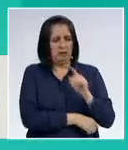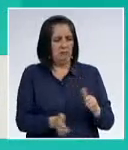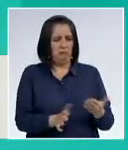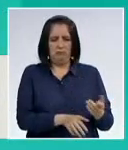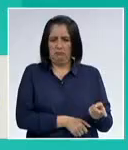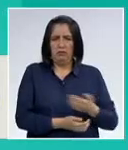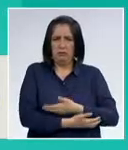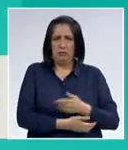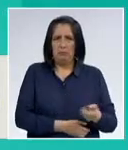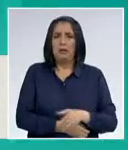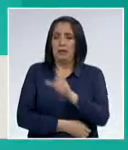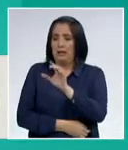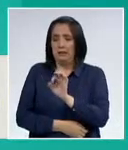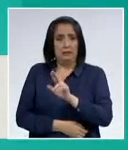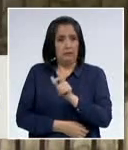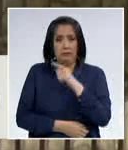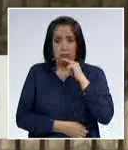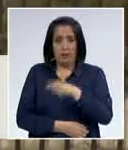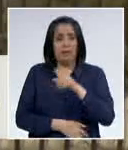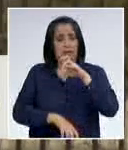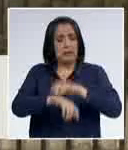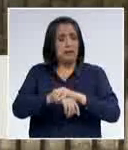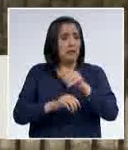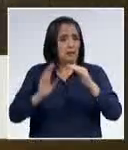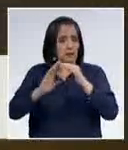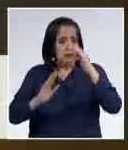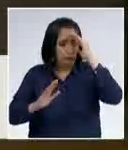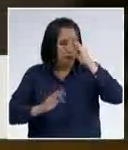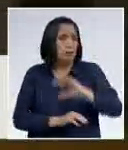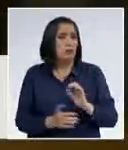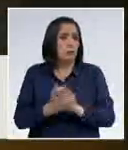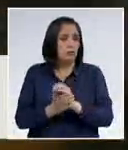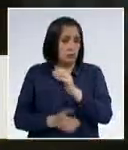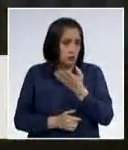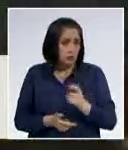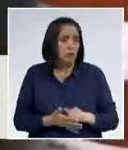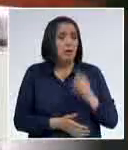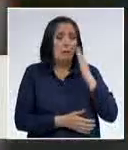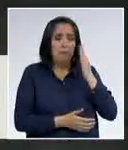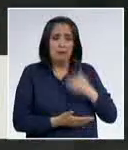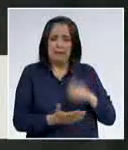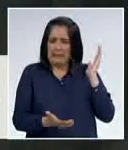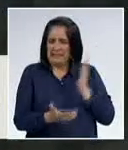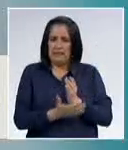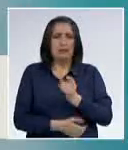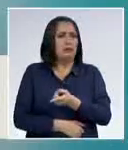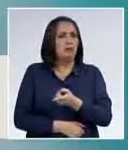En tanto, Seferina Oré permanece detenida en la de Pincri Barranco Chorrillos. La madre solo pide la máxima pena para